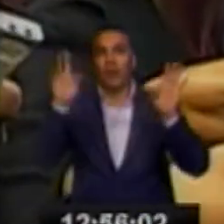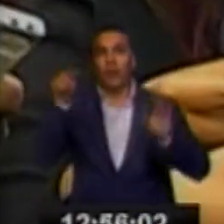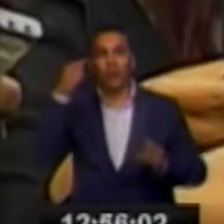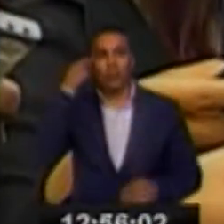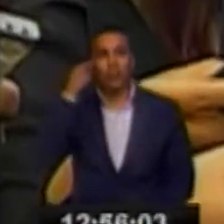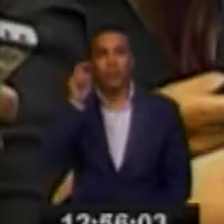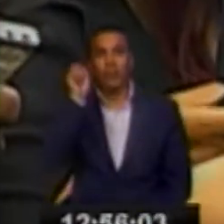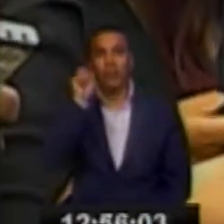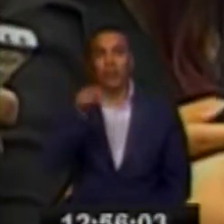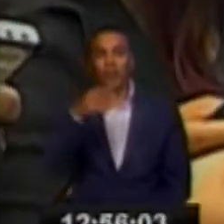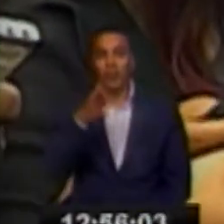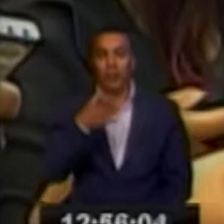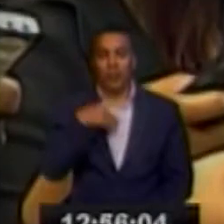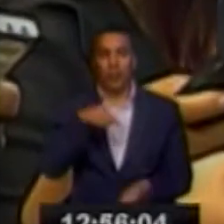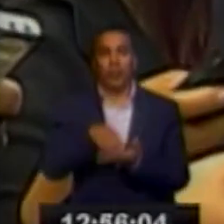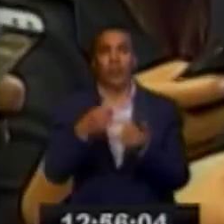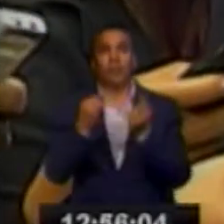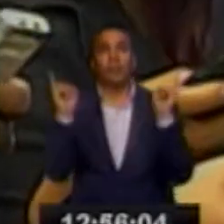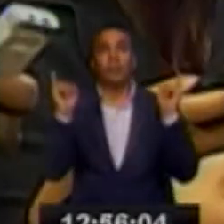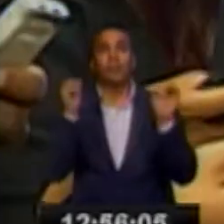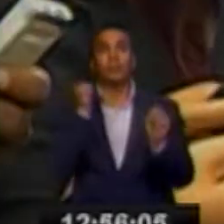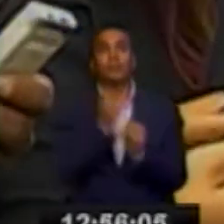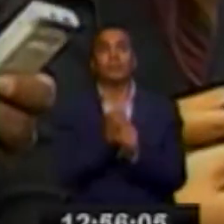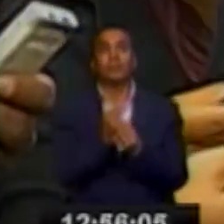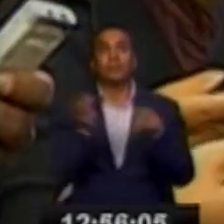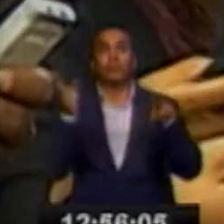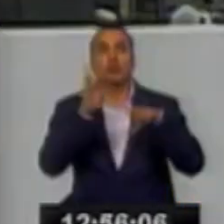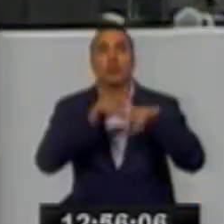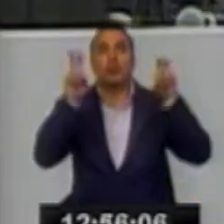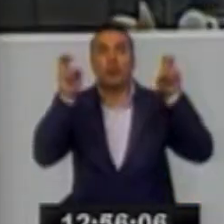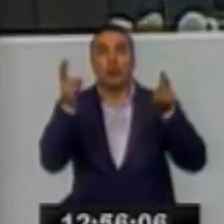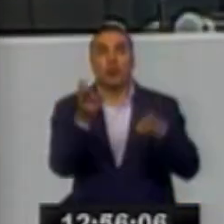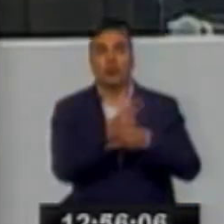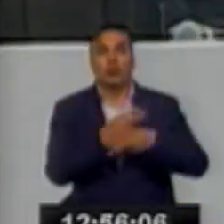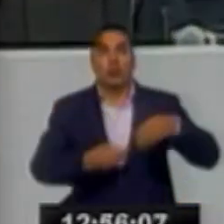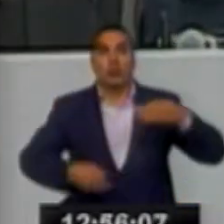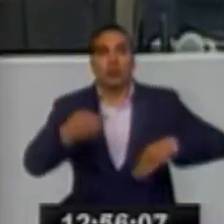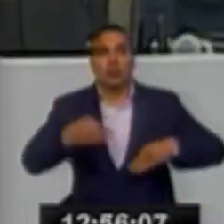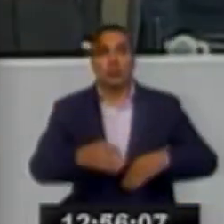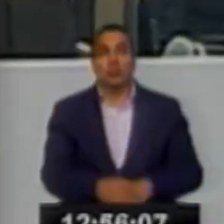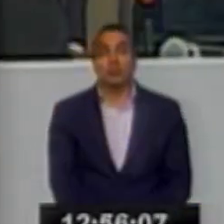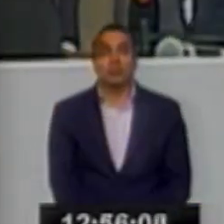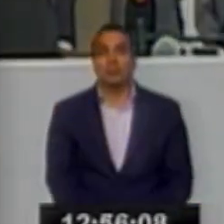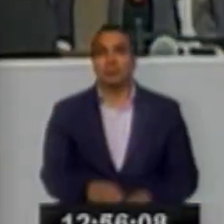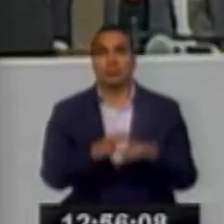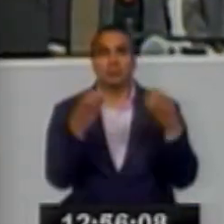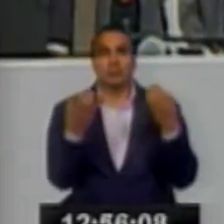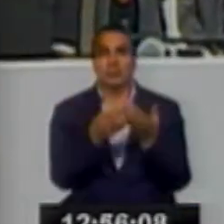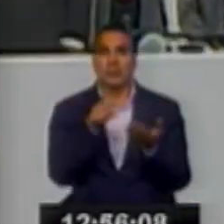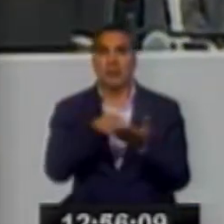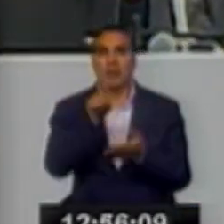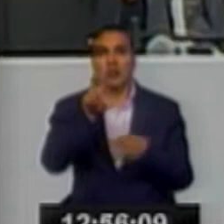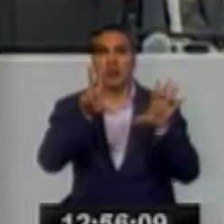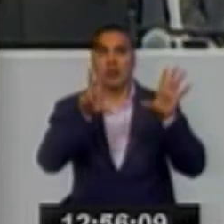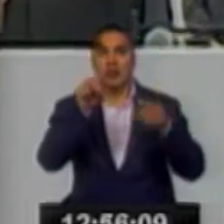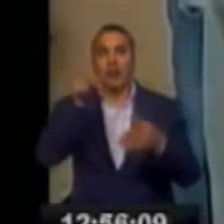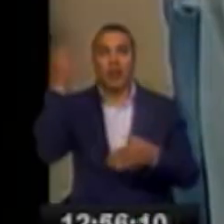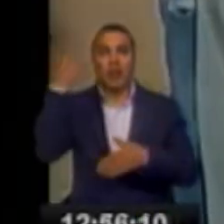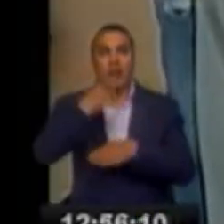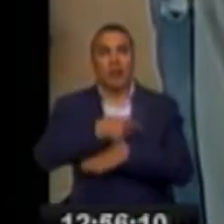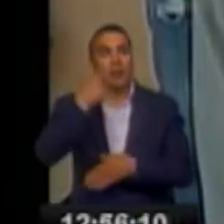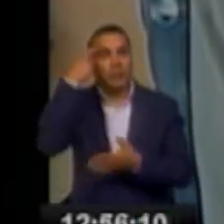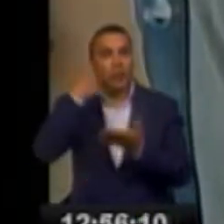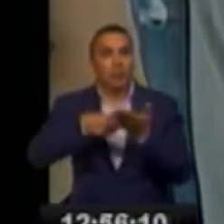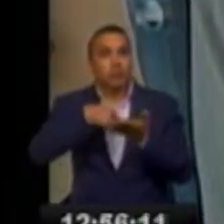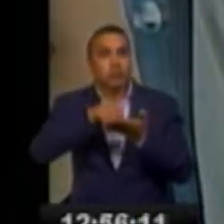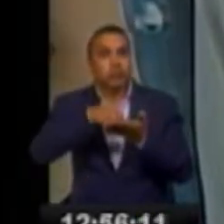Debe independizarse del trabajo que hace respecto al Consejo de la Judicatura. El comité tendrá 180 días para la recolección de firmas y está previsto